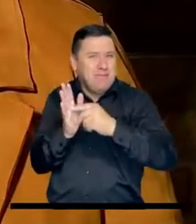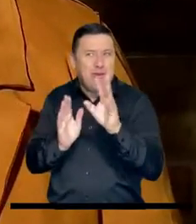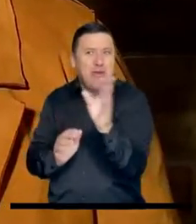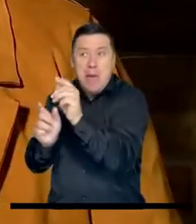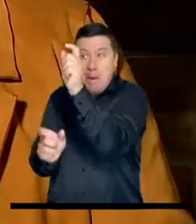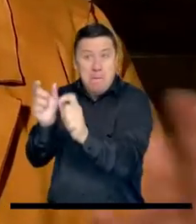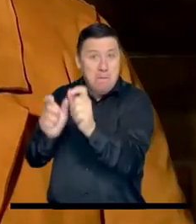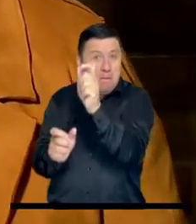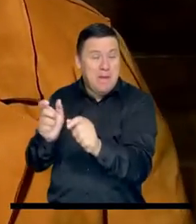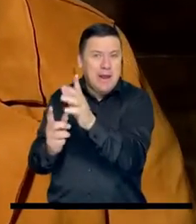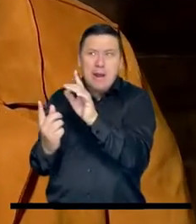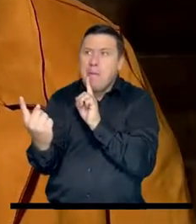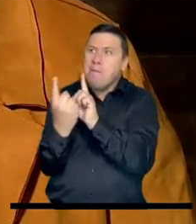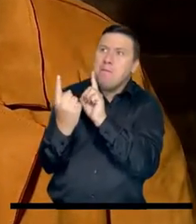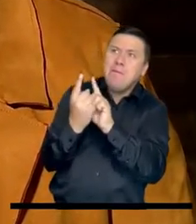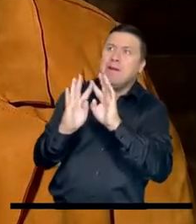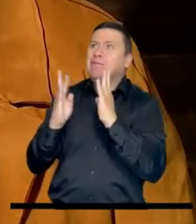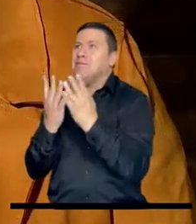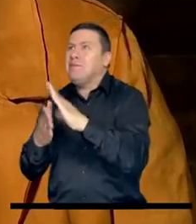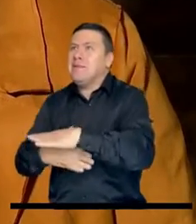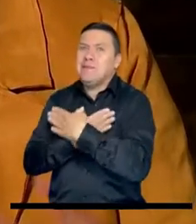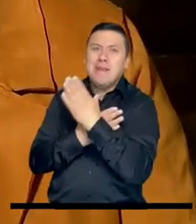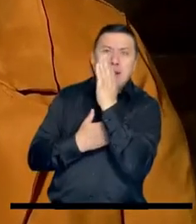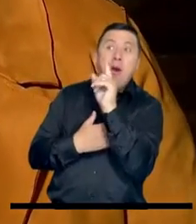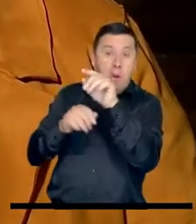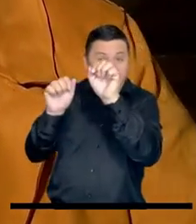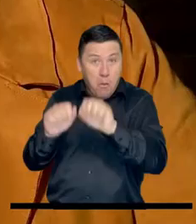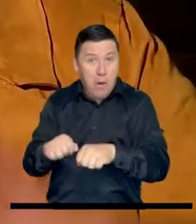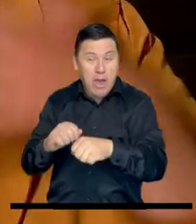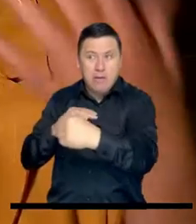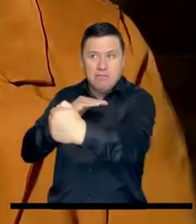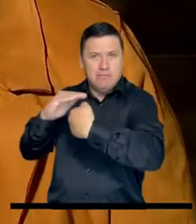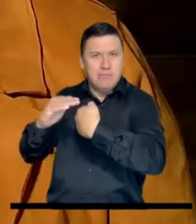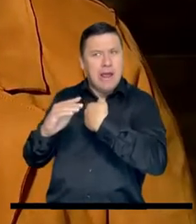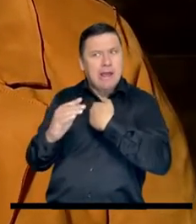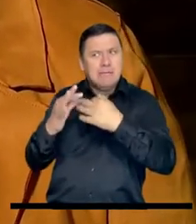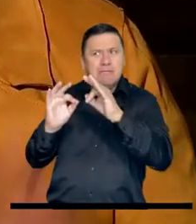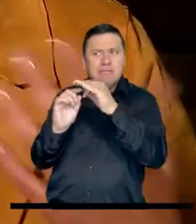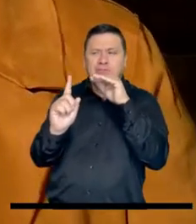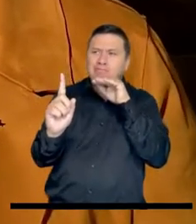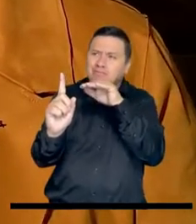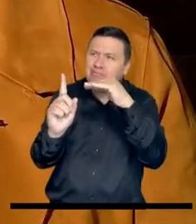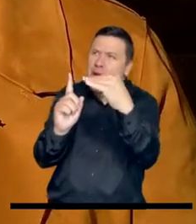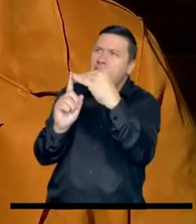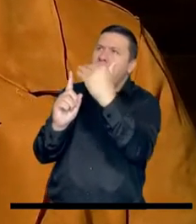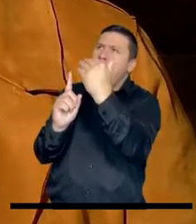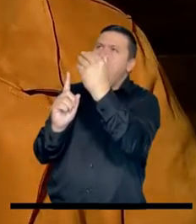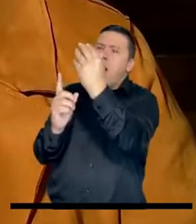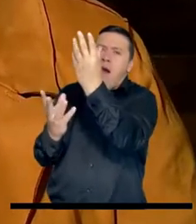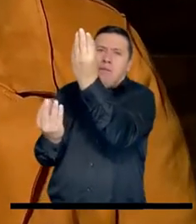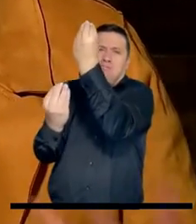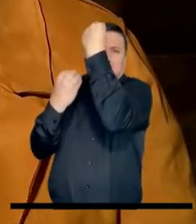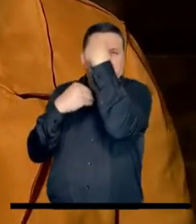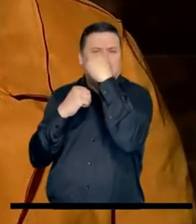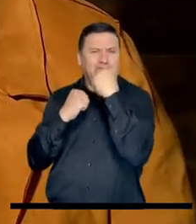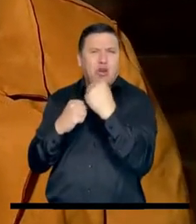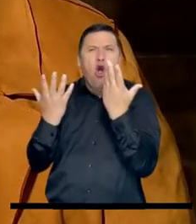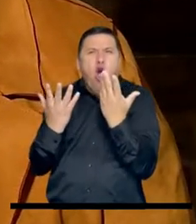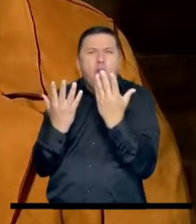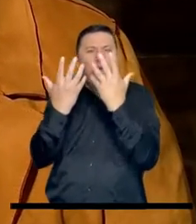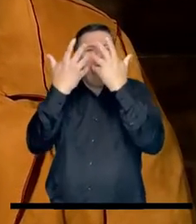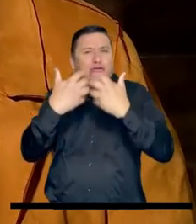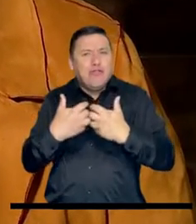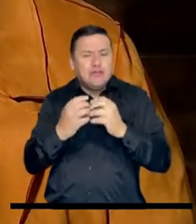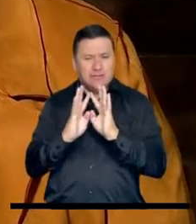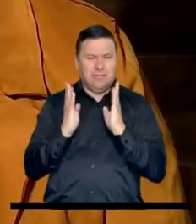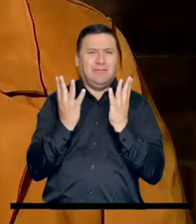las personas que no están tan cercanas al Congreso de la República puedan también incidir y conocer la manera en la que funciona esta